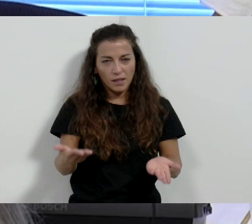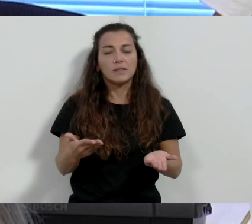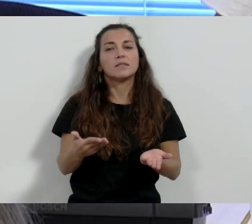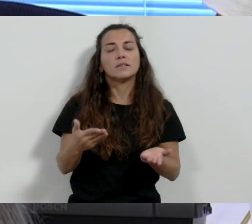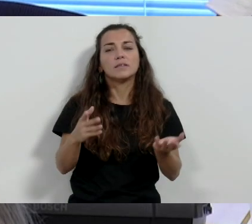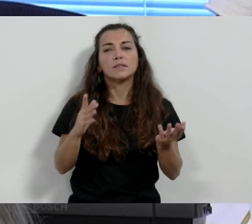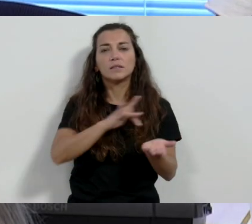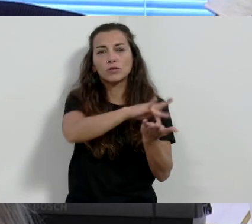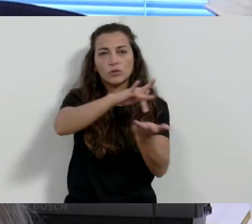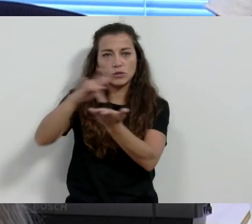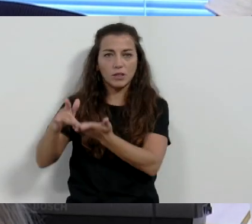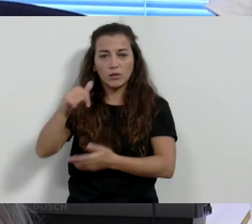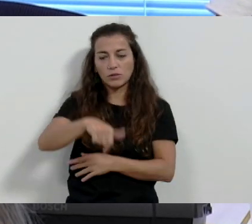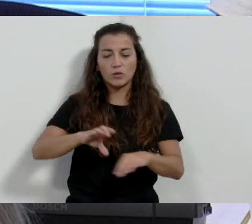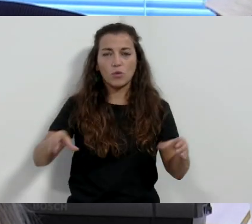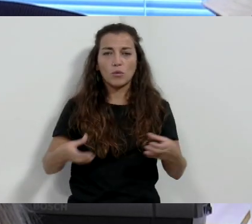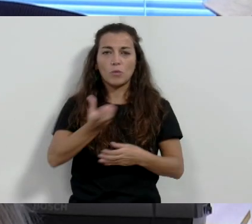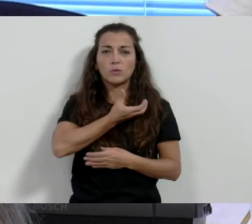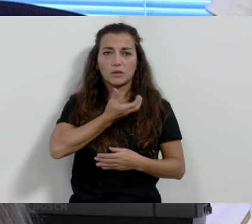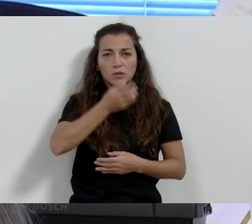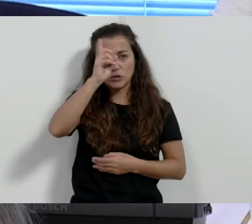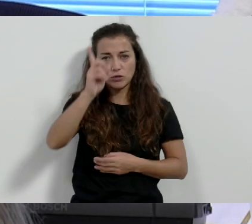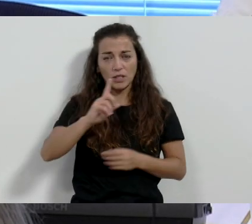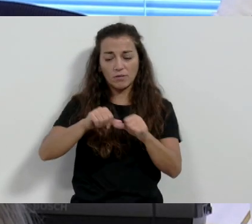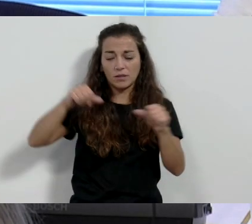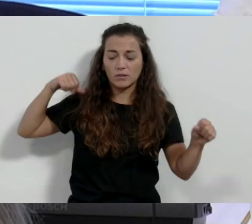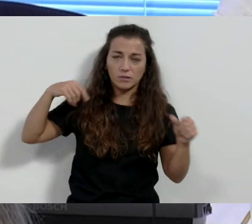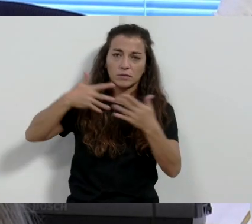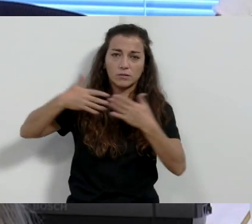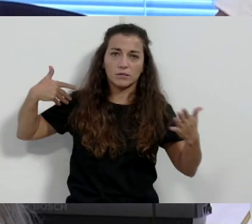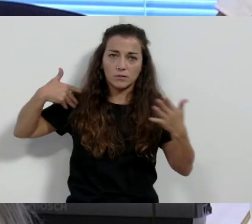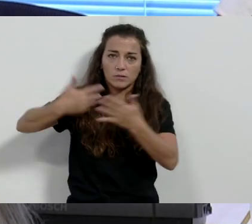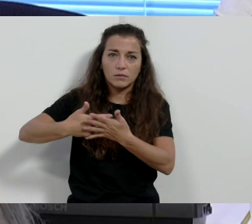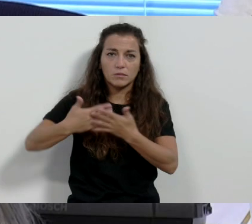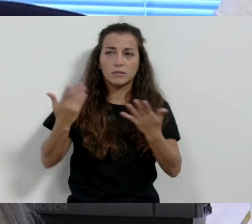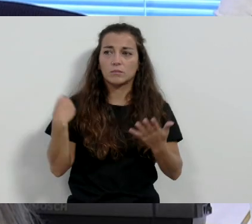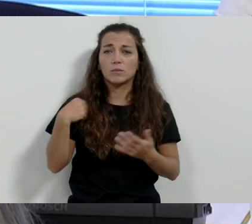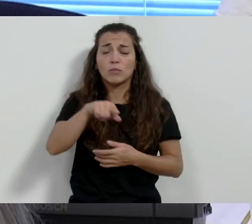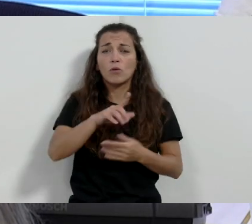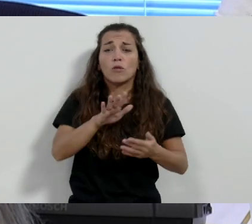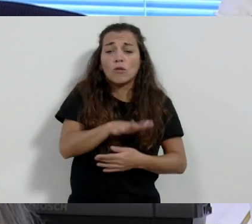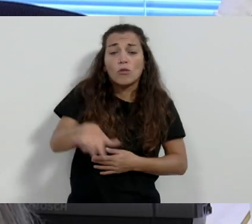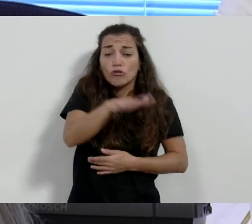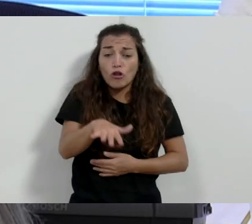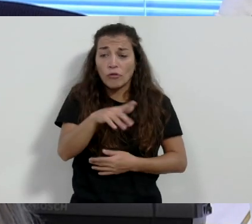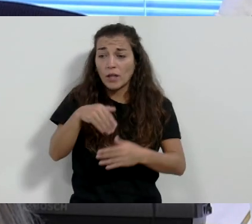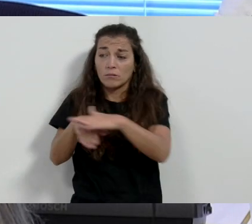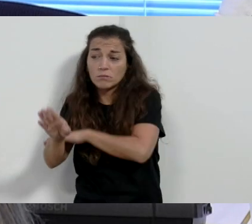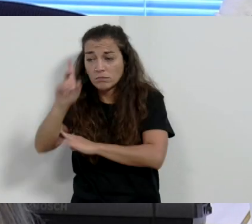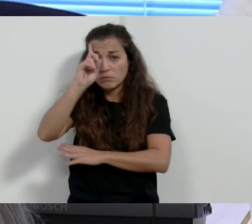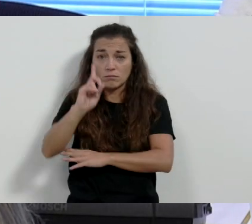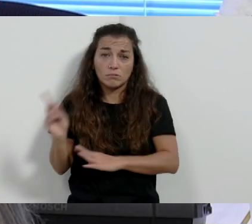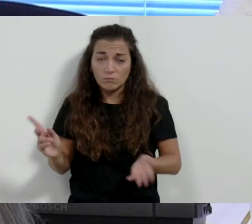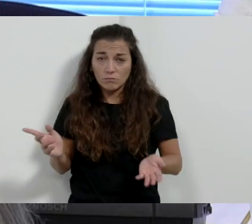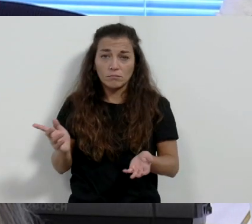municipal desconoce dónde pueden estar durante todos estos años esos regalos y presentes. Entendemos que en algún sitio estarán custodiados, pero nosotros